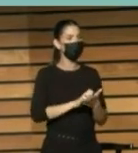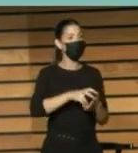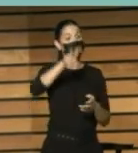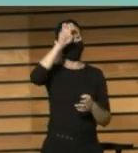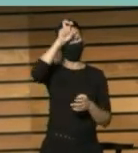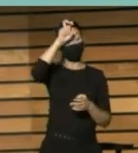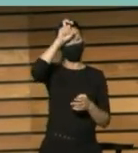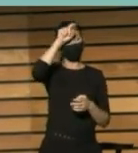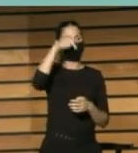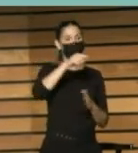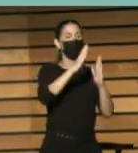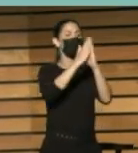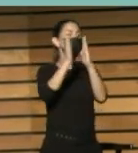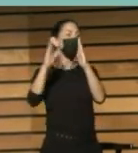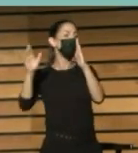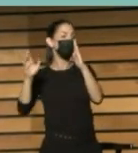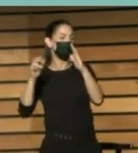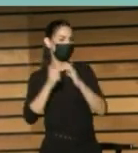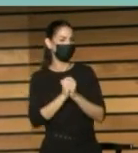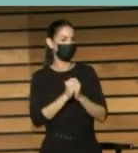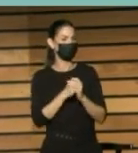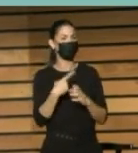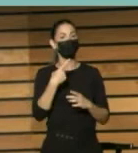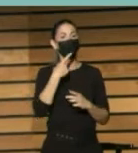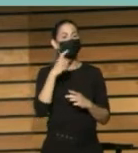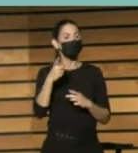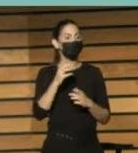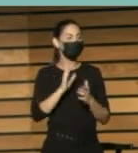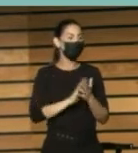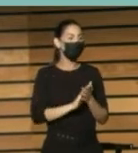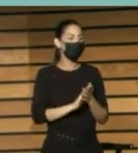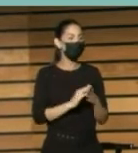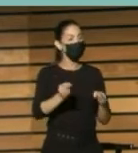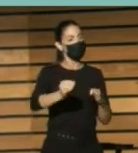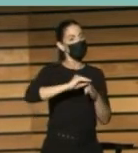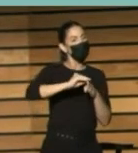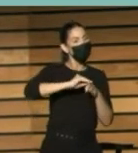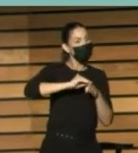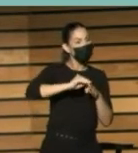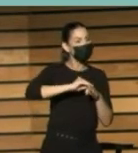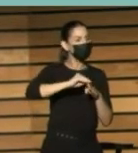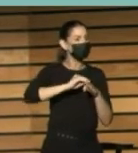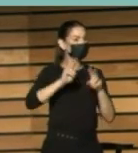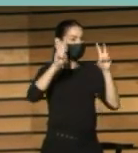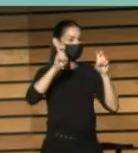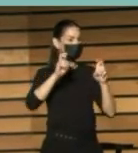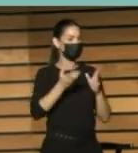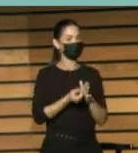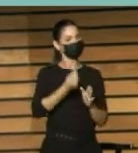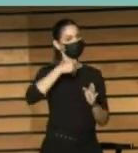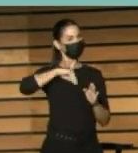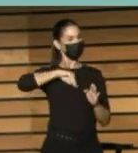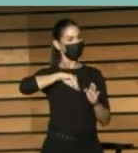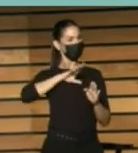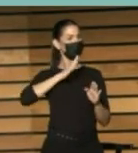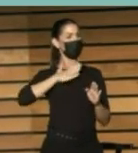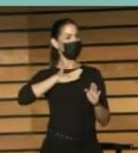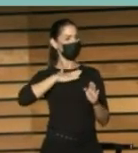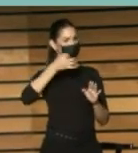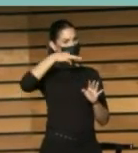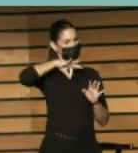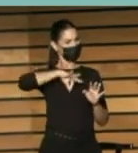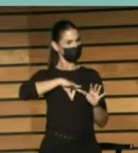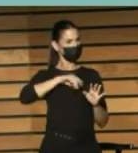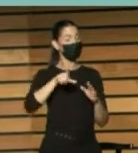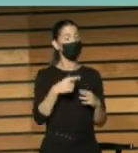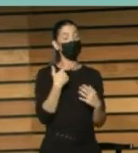las denominaba remedios para el alma. O espacios de remedios para el alma. Pues sí, efectivamente, porque nos